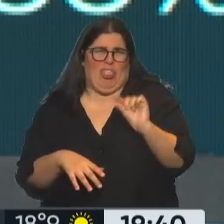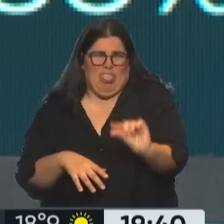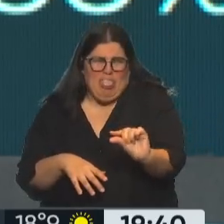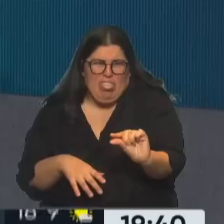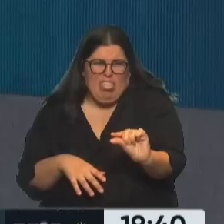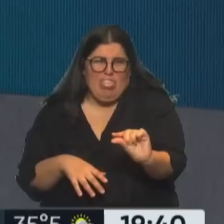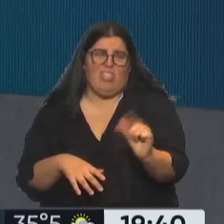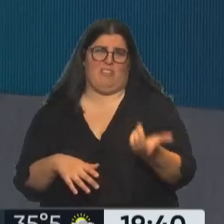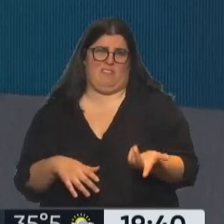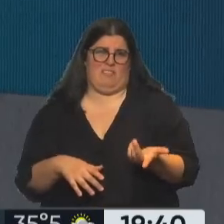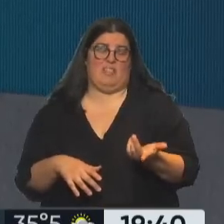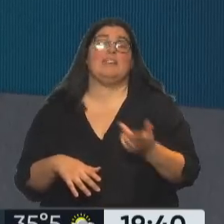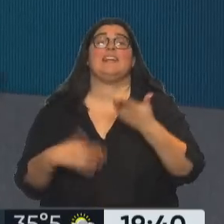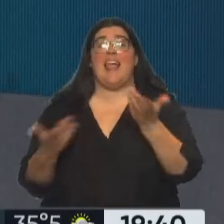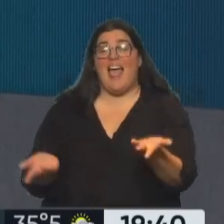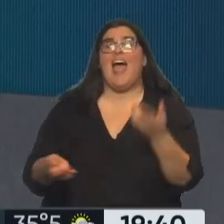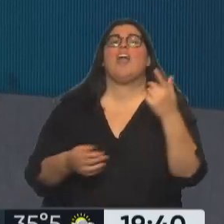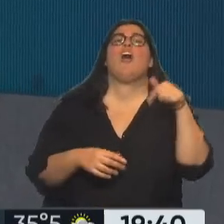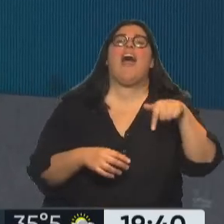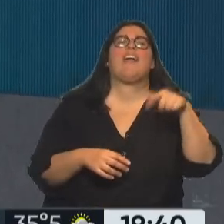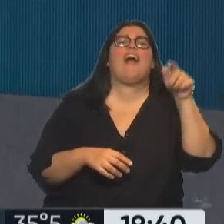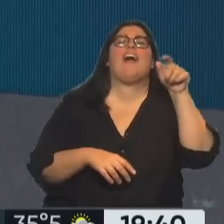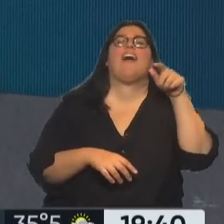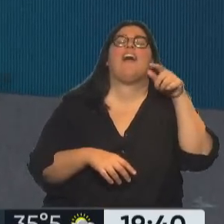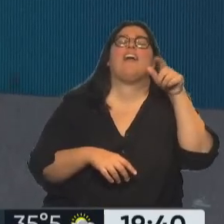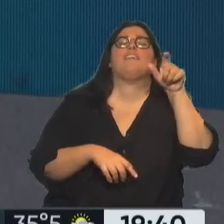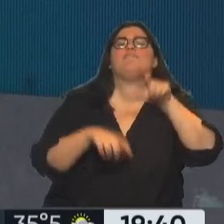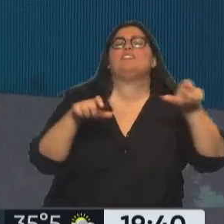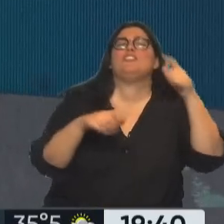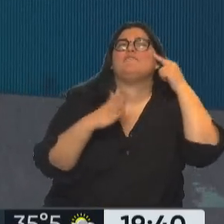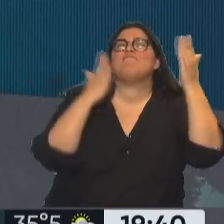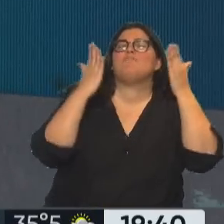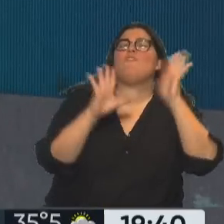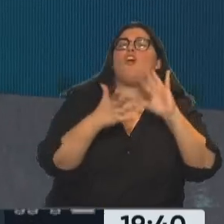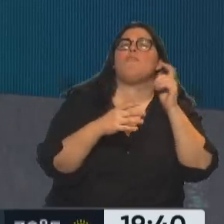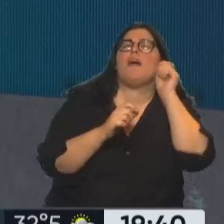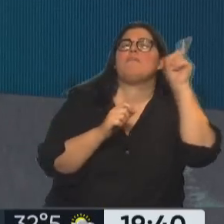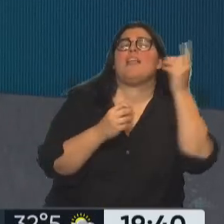eso digo, la ilusión acá es que, y el gran problema son